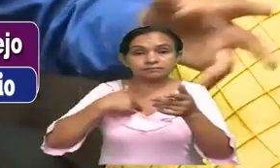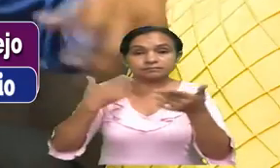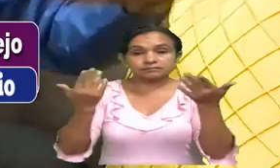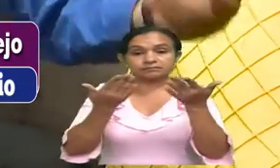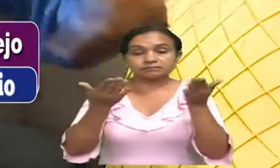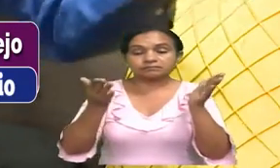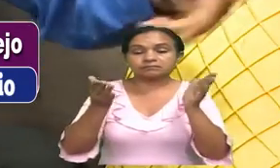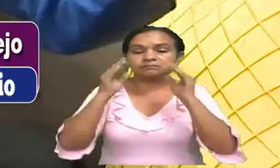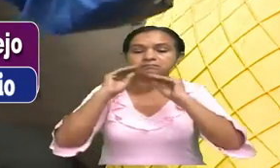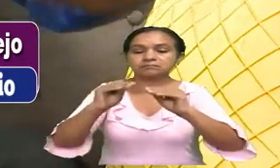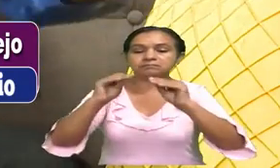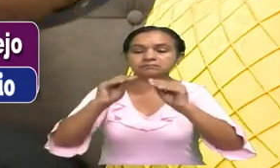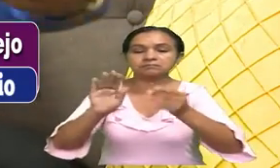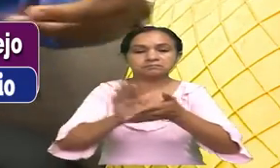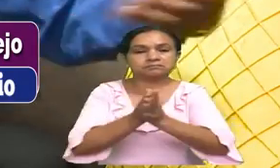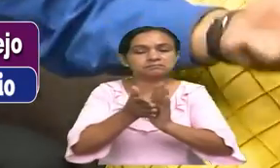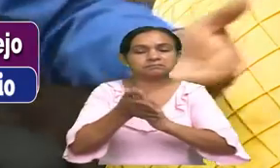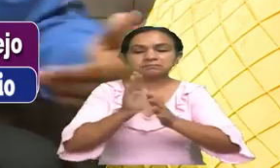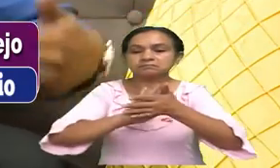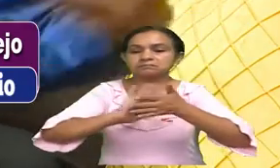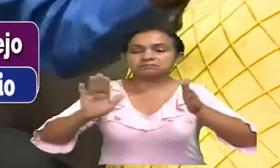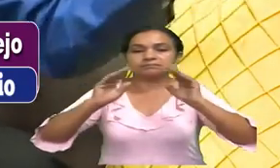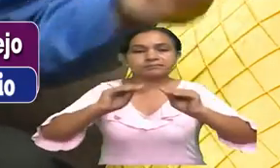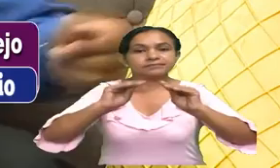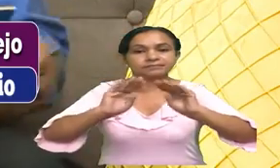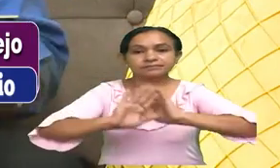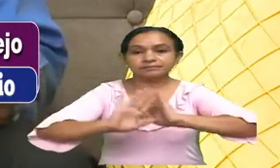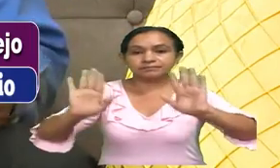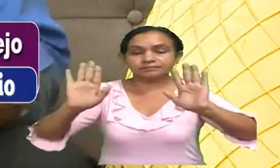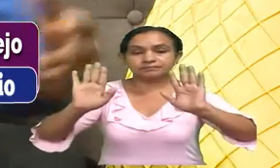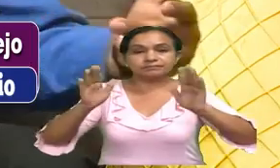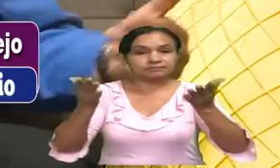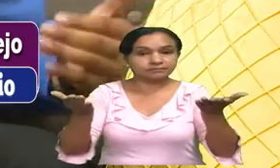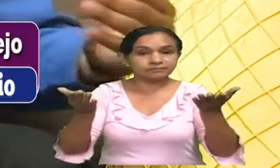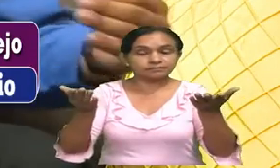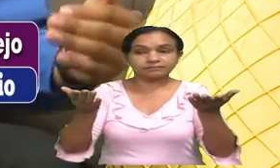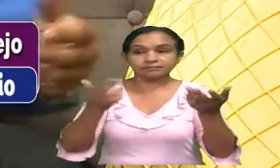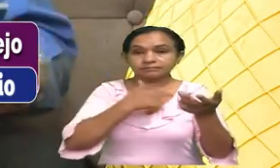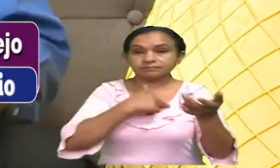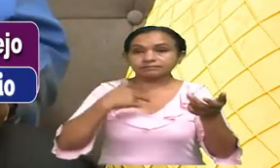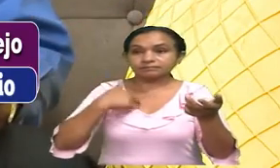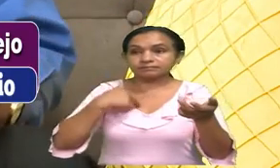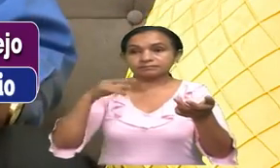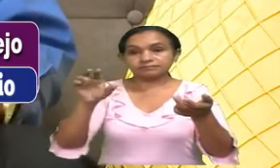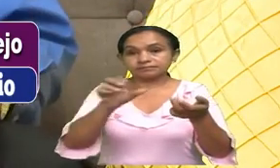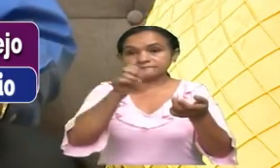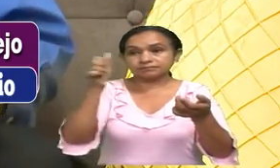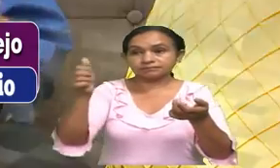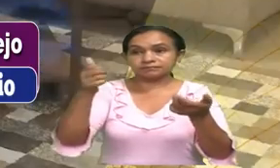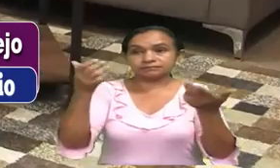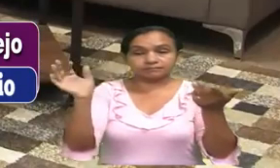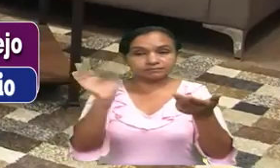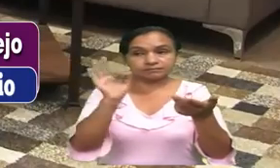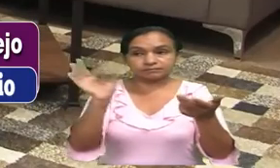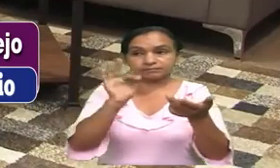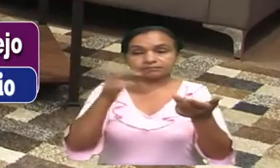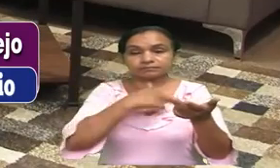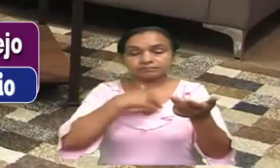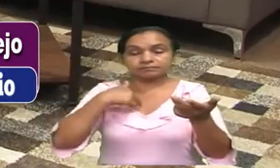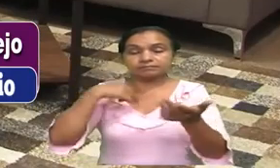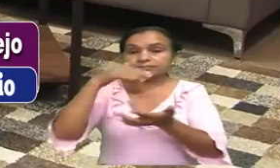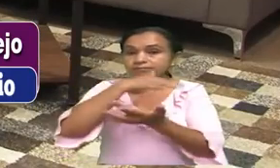caja de capacitación para reproducir mano de obra para un sistema. Pues vaya, porque también ese es otro sistema con el que